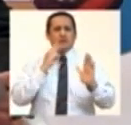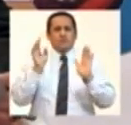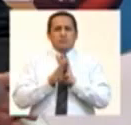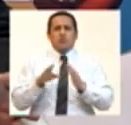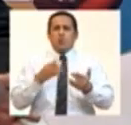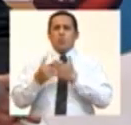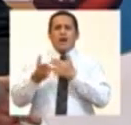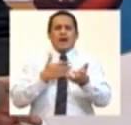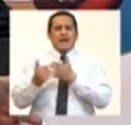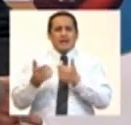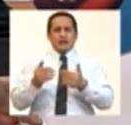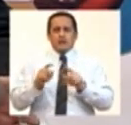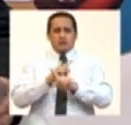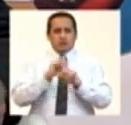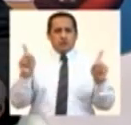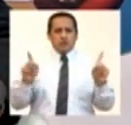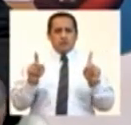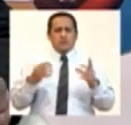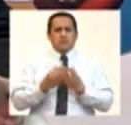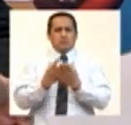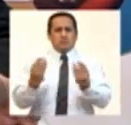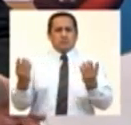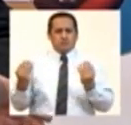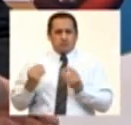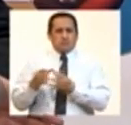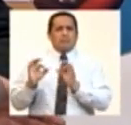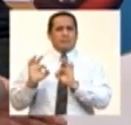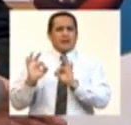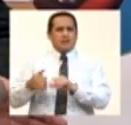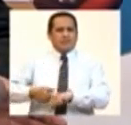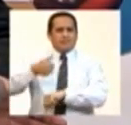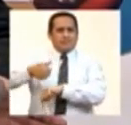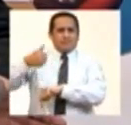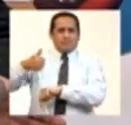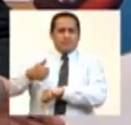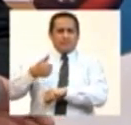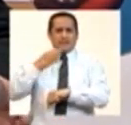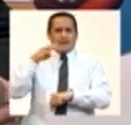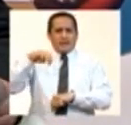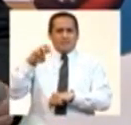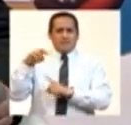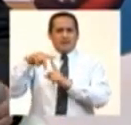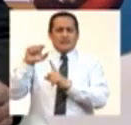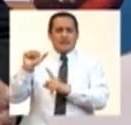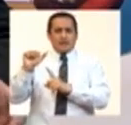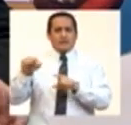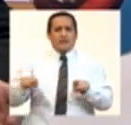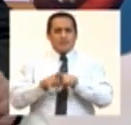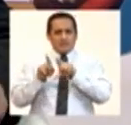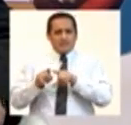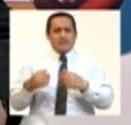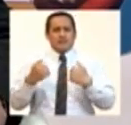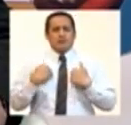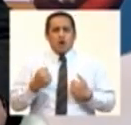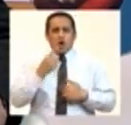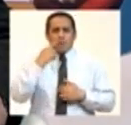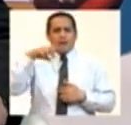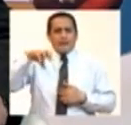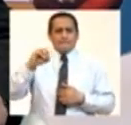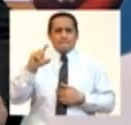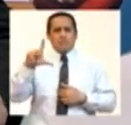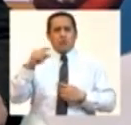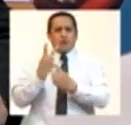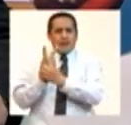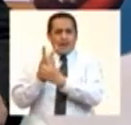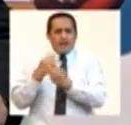de cualquier terrorista, sino de los cabecillas del MRTA. Ahí tenemos a Víctor Polay, ahí tenemos